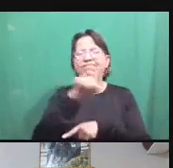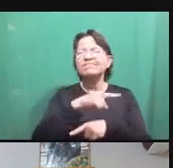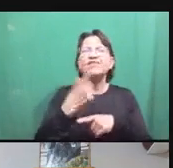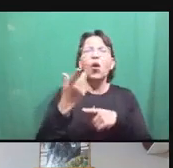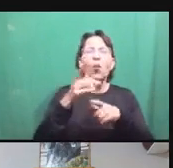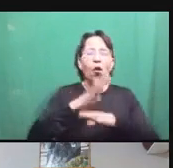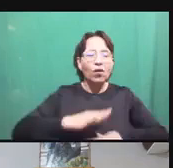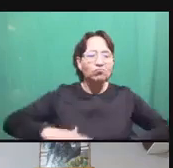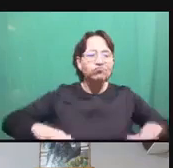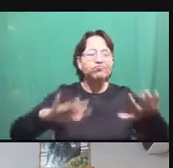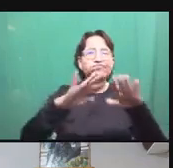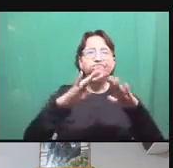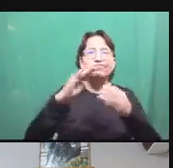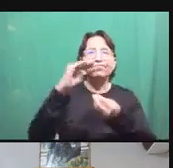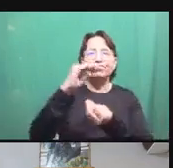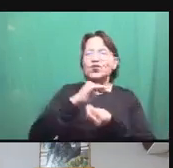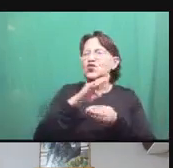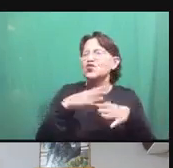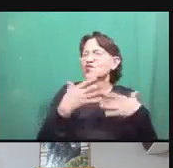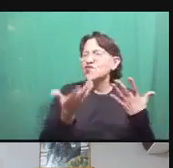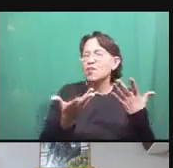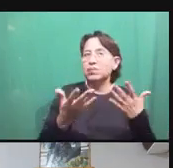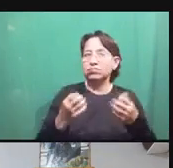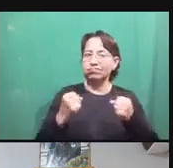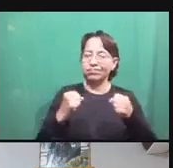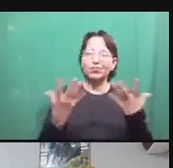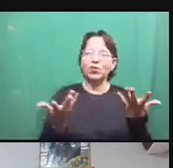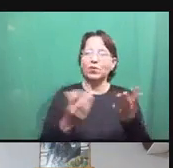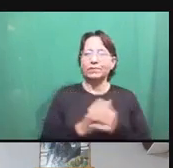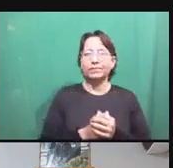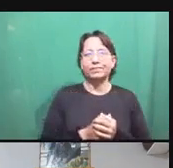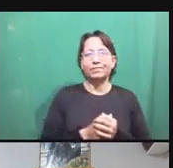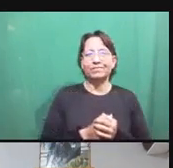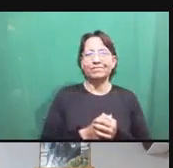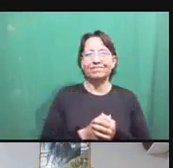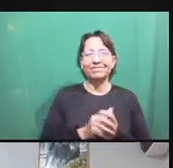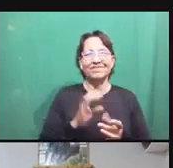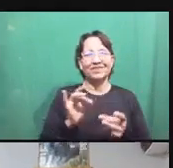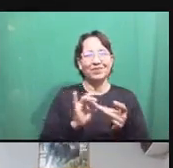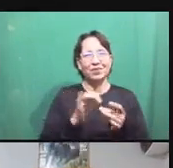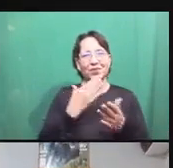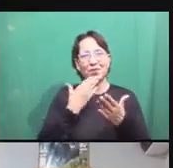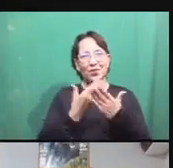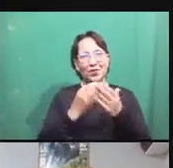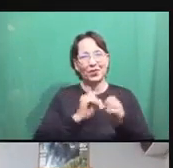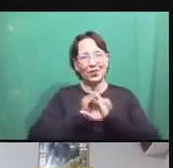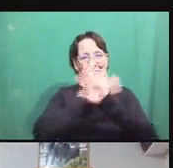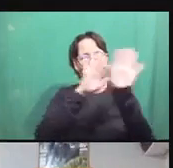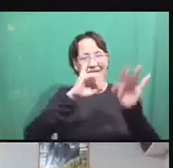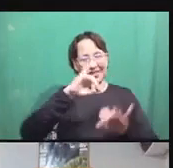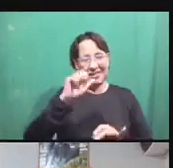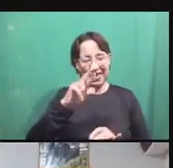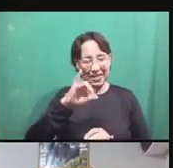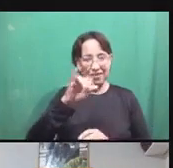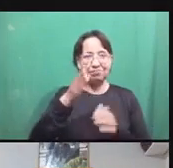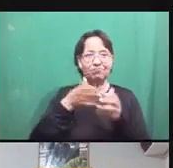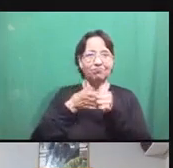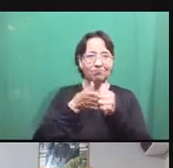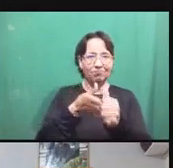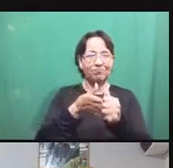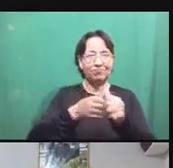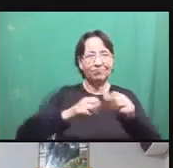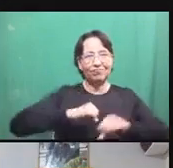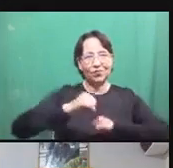entornos patrimoniales. Adelante. Perfecto. Buenos días. Soy Yair Dimaté, soy guía, gestor cultural